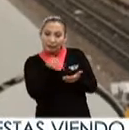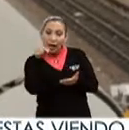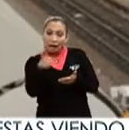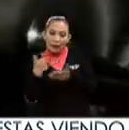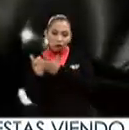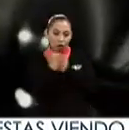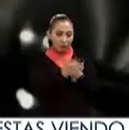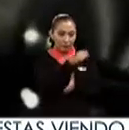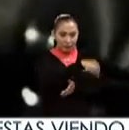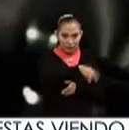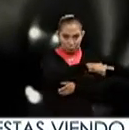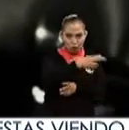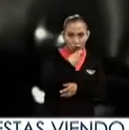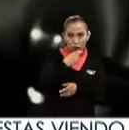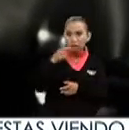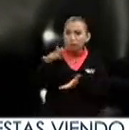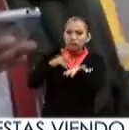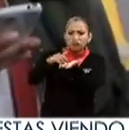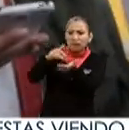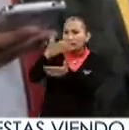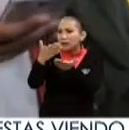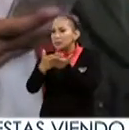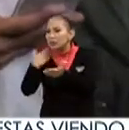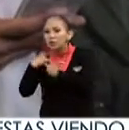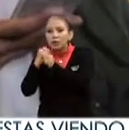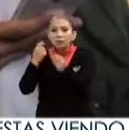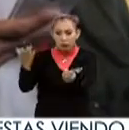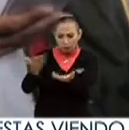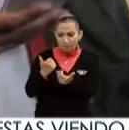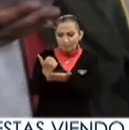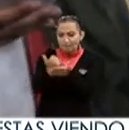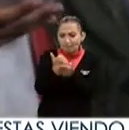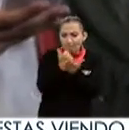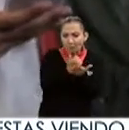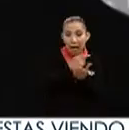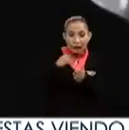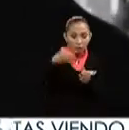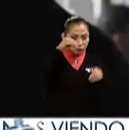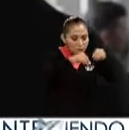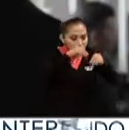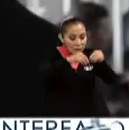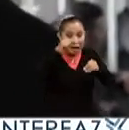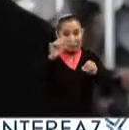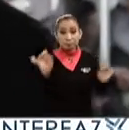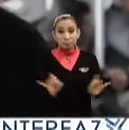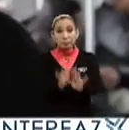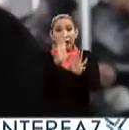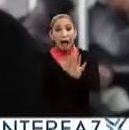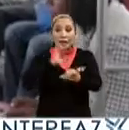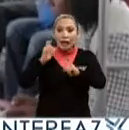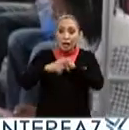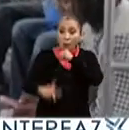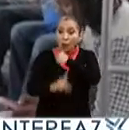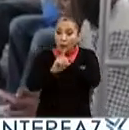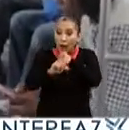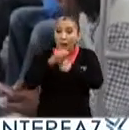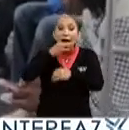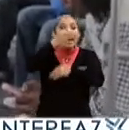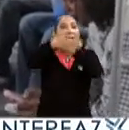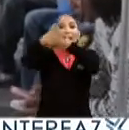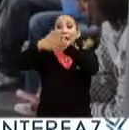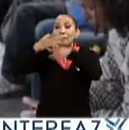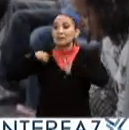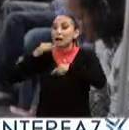ella colaboraron los mismos usuarios y proveedores del servicio de transporte. Esto permite que, en caso de existir algún percance, se avise a